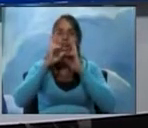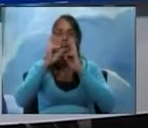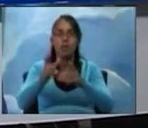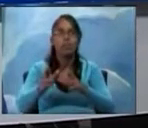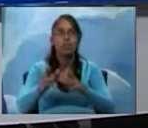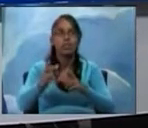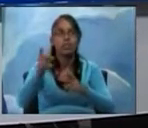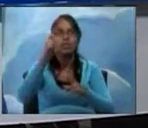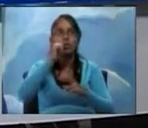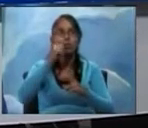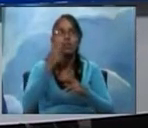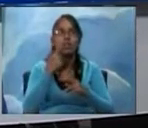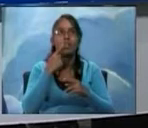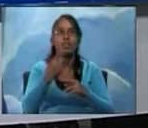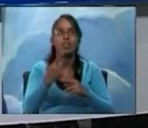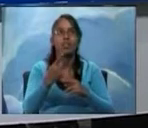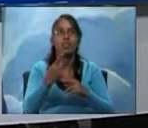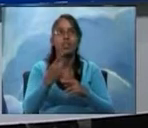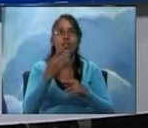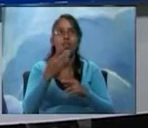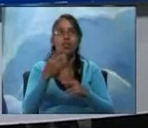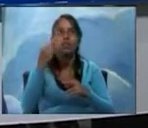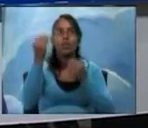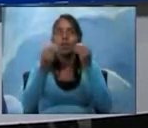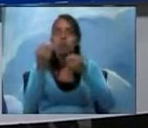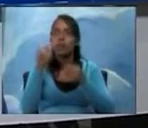Respondiendo Simón le dijo, ¿cómo le